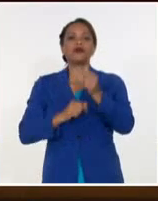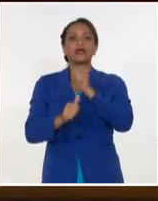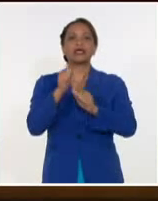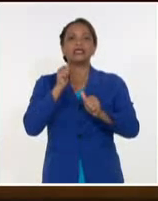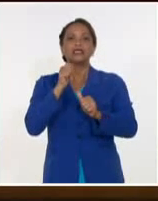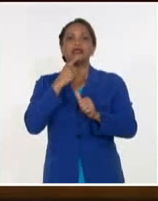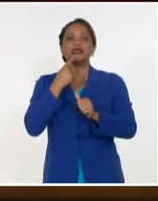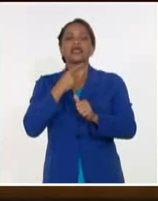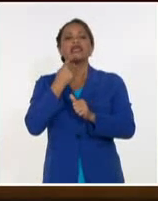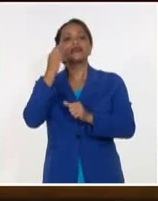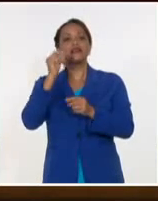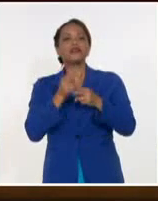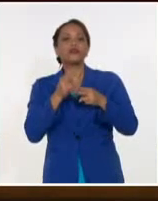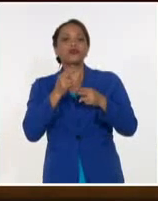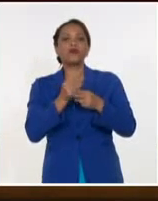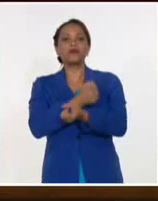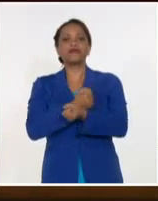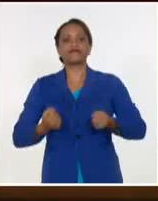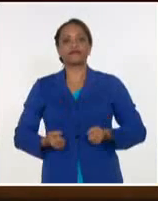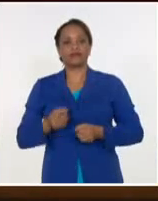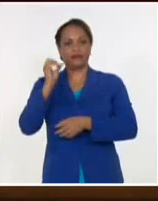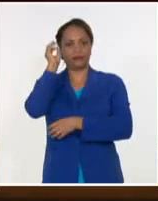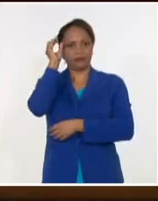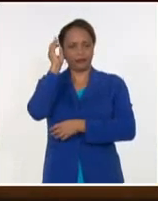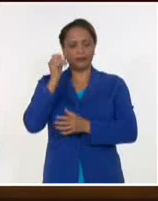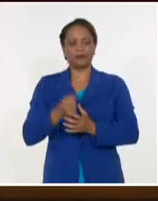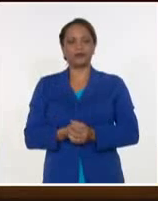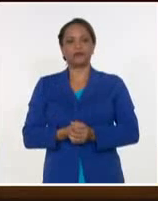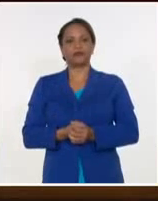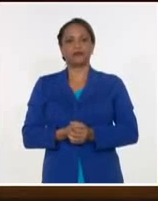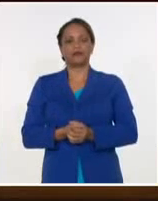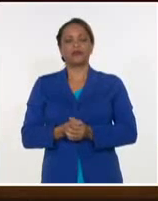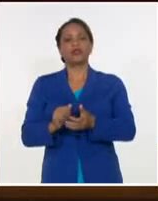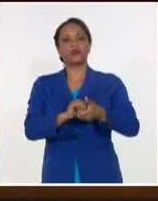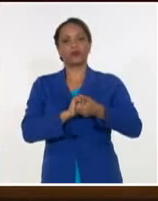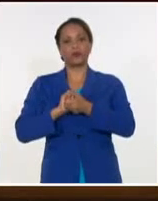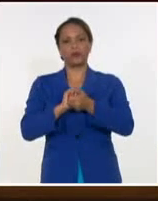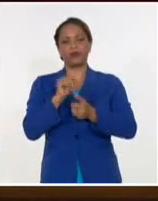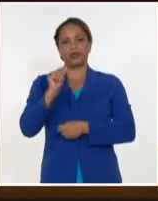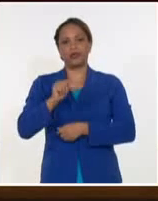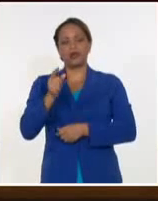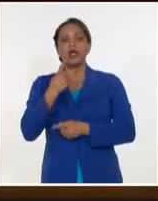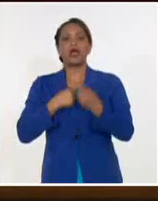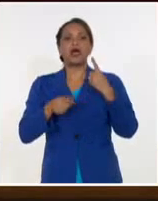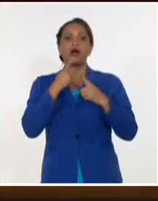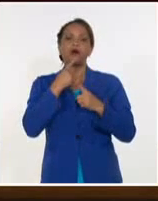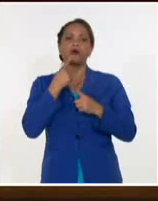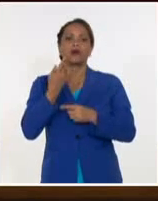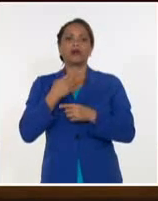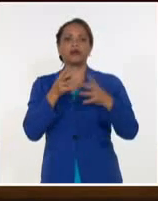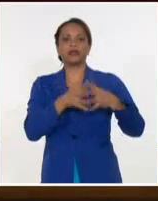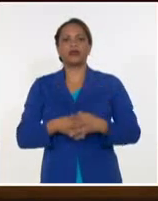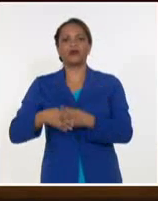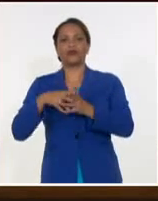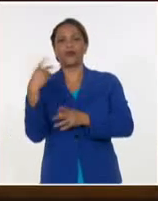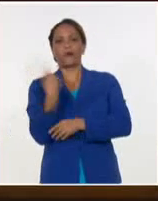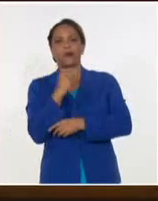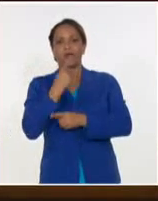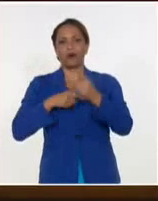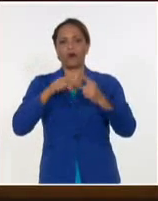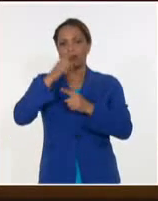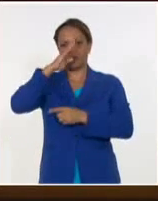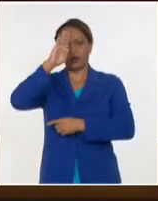la resistencia creativa. Compatriotas, a pesar de la política agresiva del gobierno estadounidense,